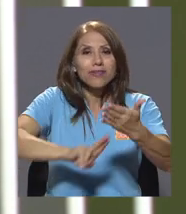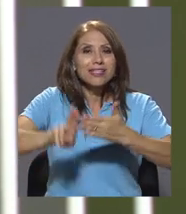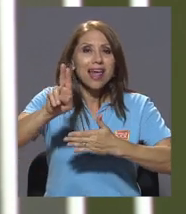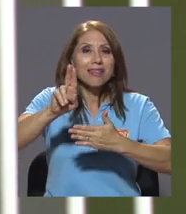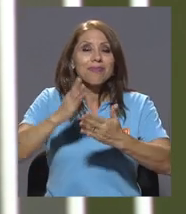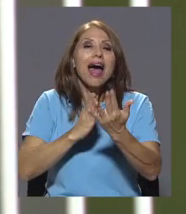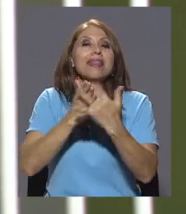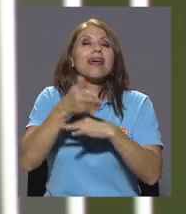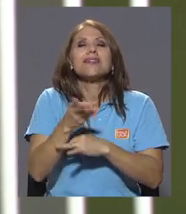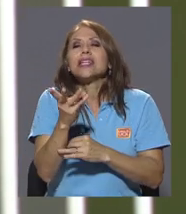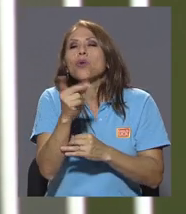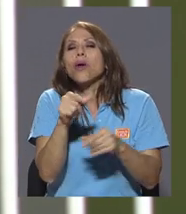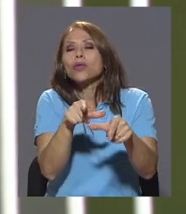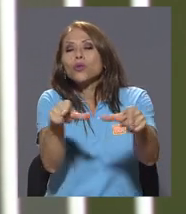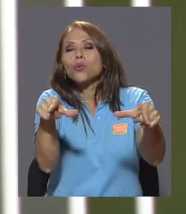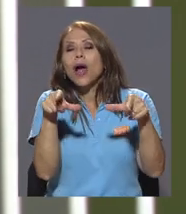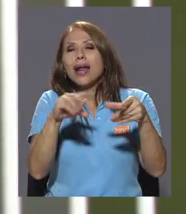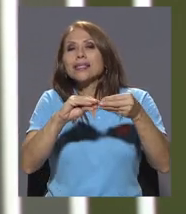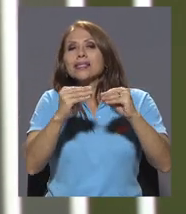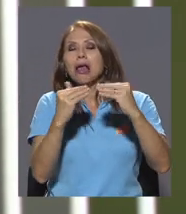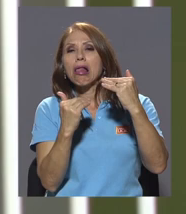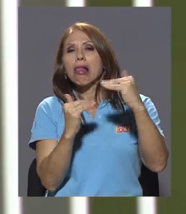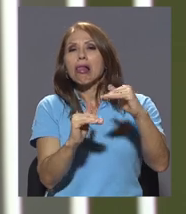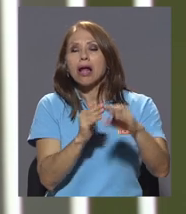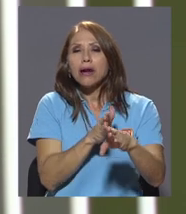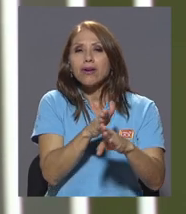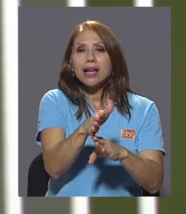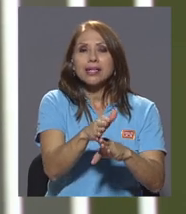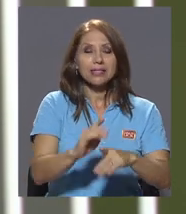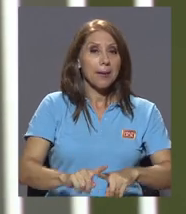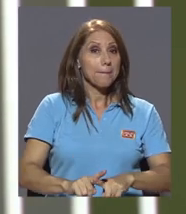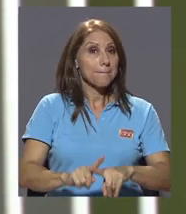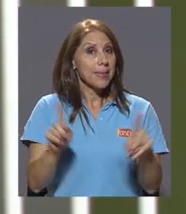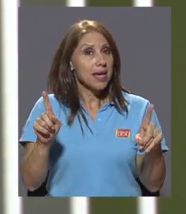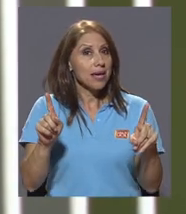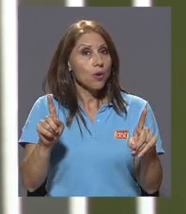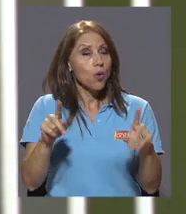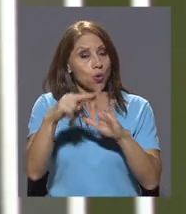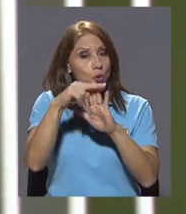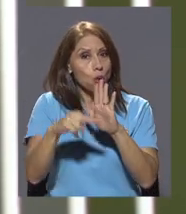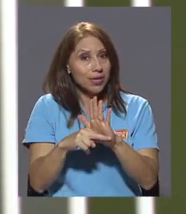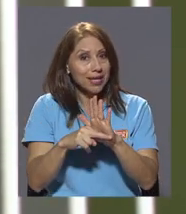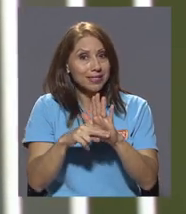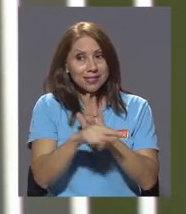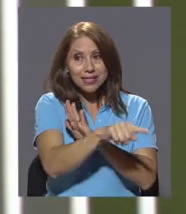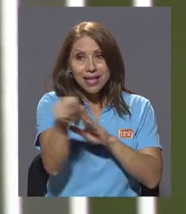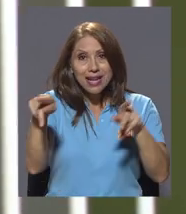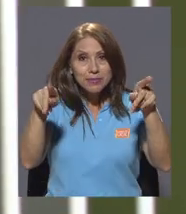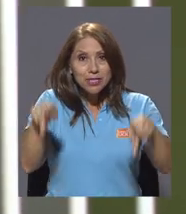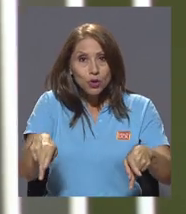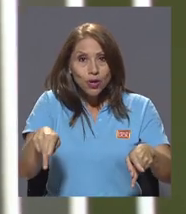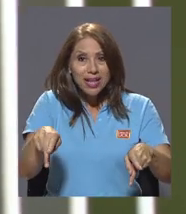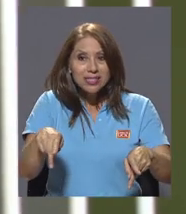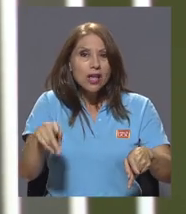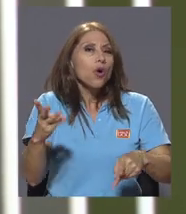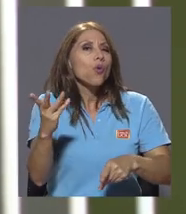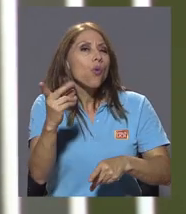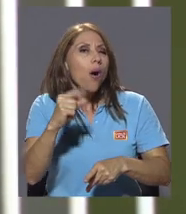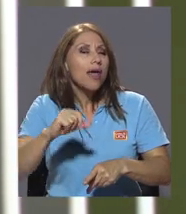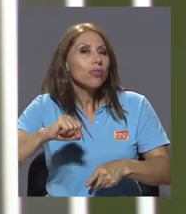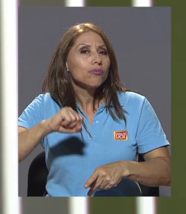Pero en general las puntuaciones de las personas, las notas que han obtenido en el examen, sí han ido